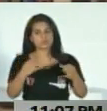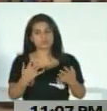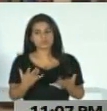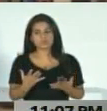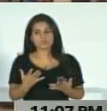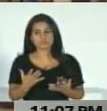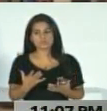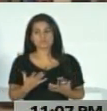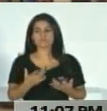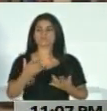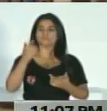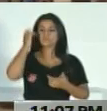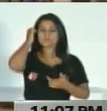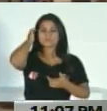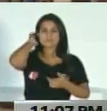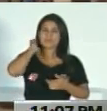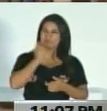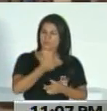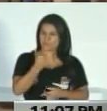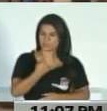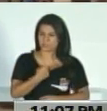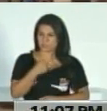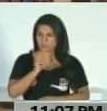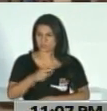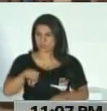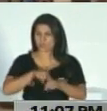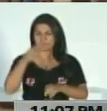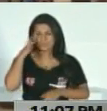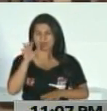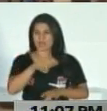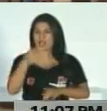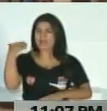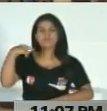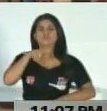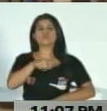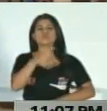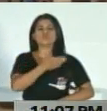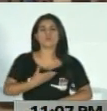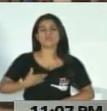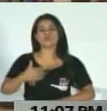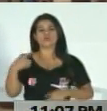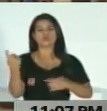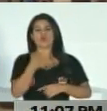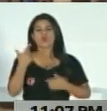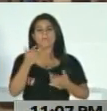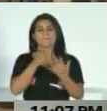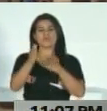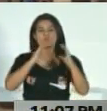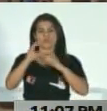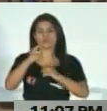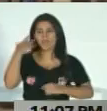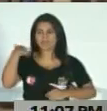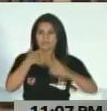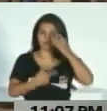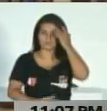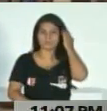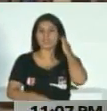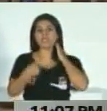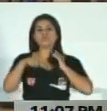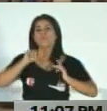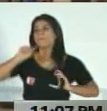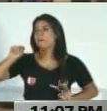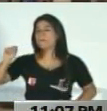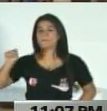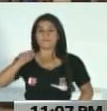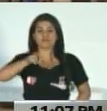el tecleo, nada más, Twitternator, creo que lo decía. En esa época tú eras el dueño casi de los medios de comunicación. Y ofendías a los que